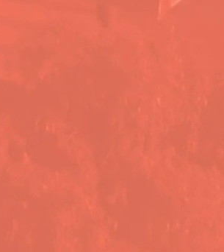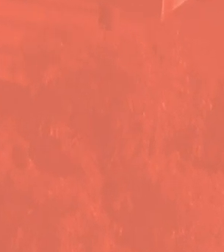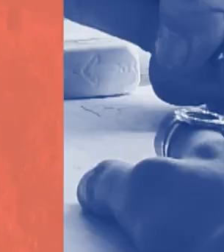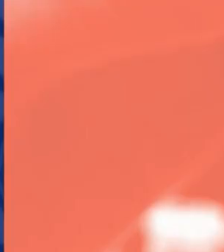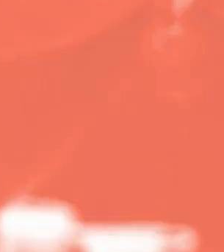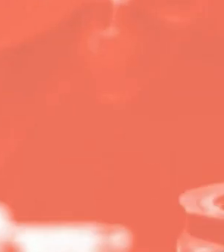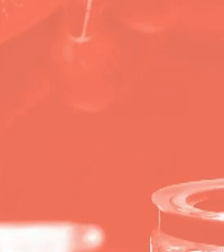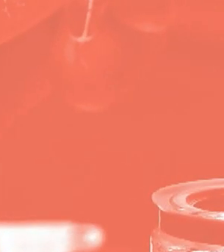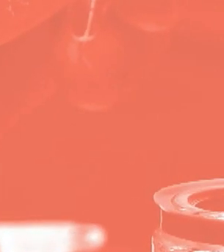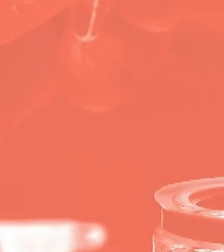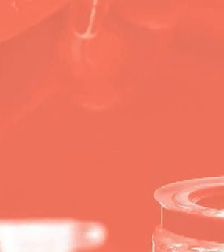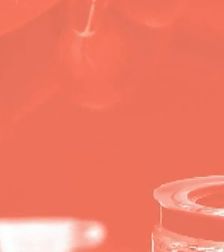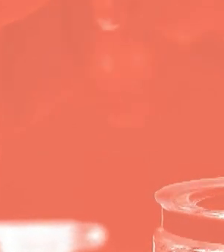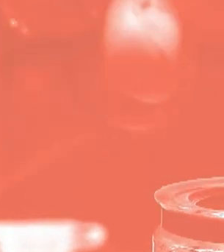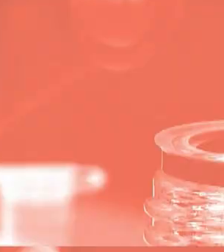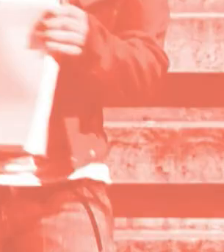¡Gracias!